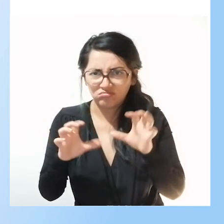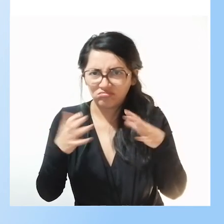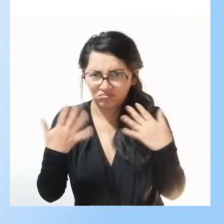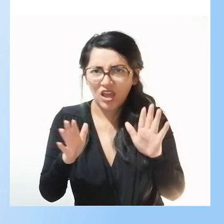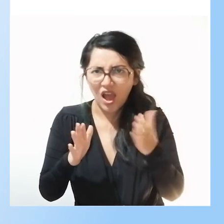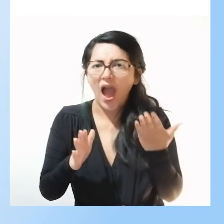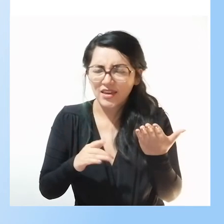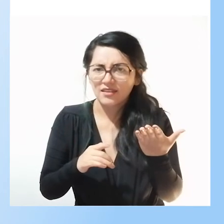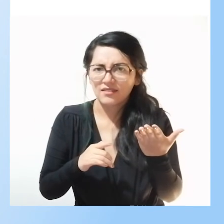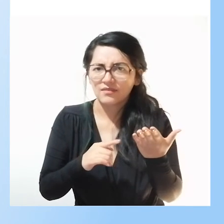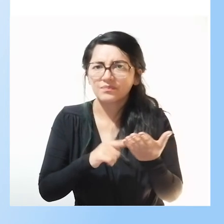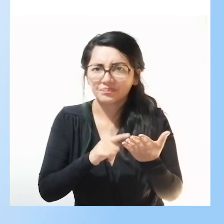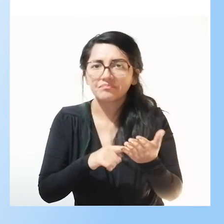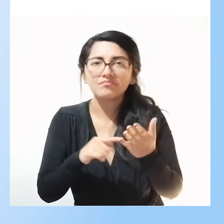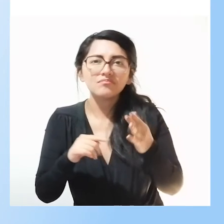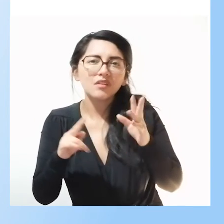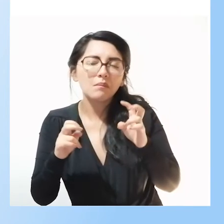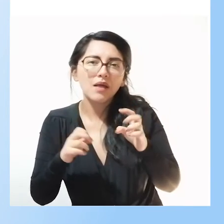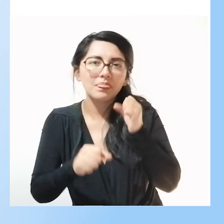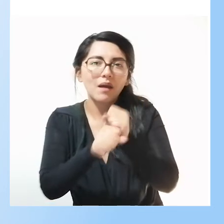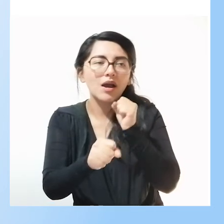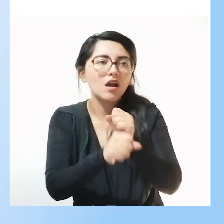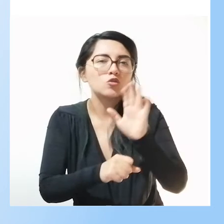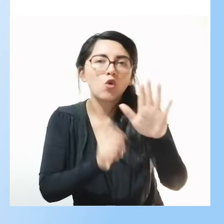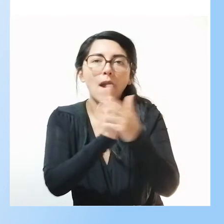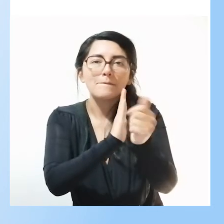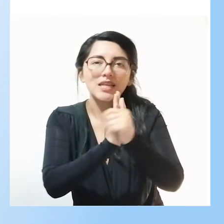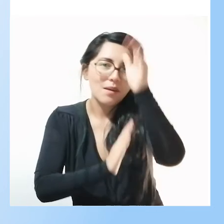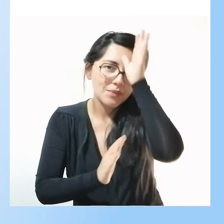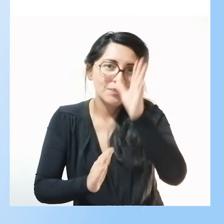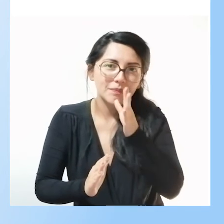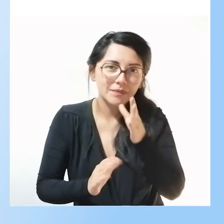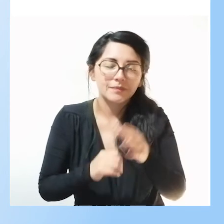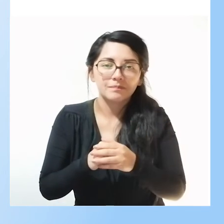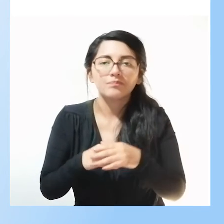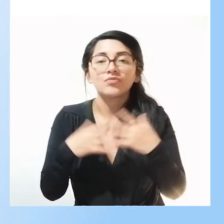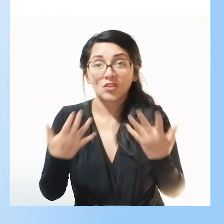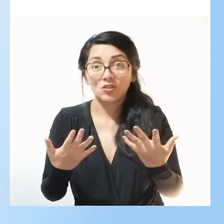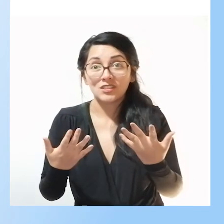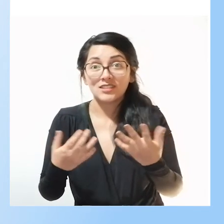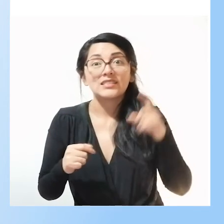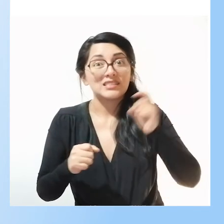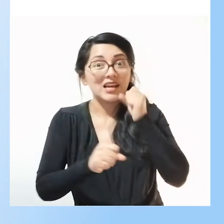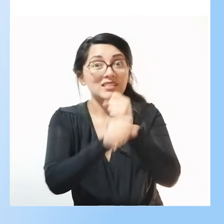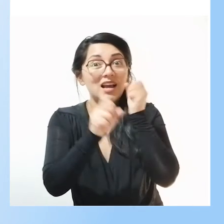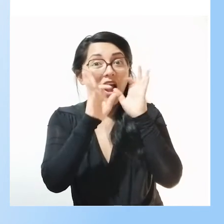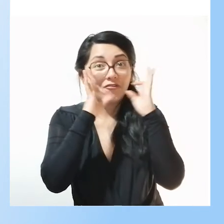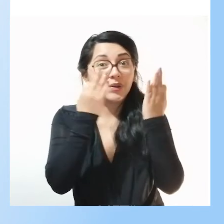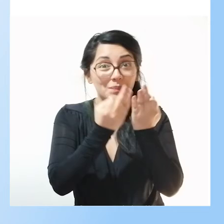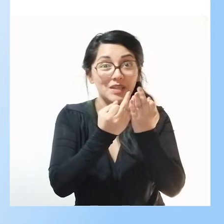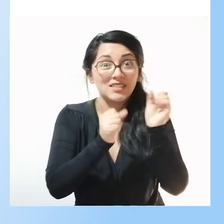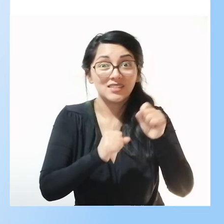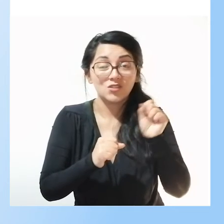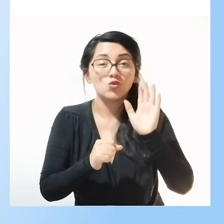para trabajar las competencias parentales. Es decir, tenemos que trabajar con las familias a partir